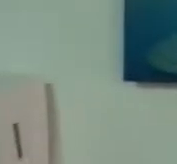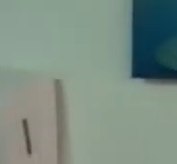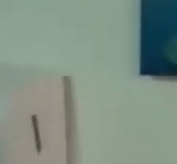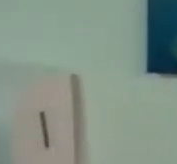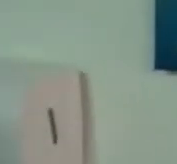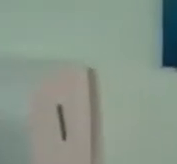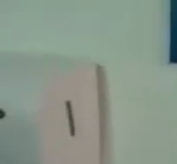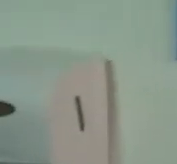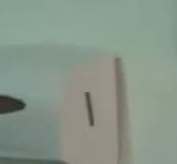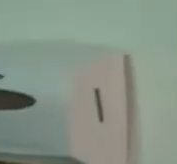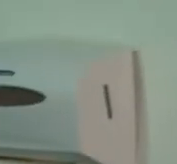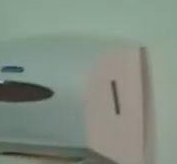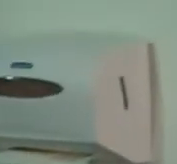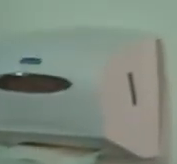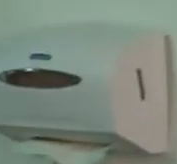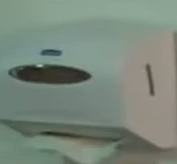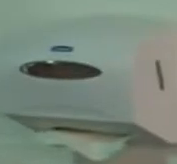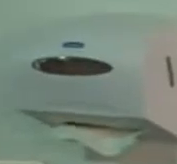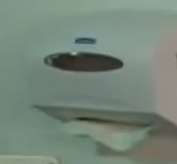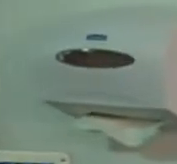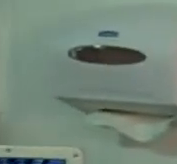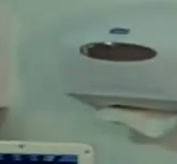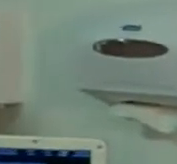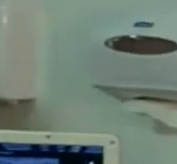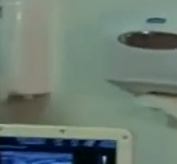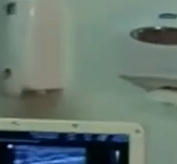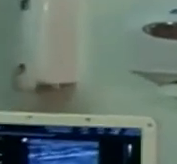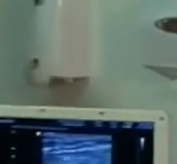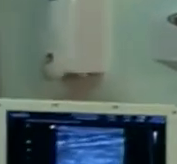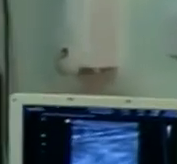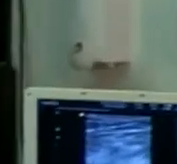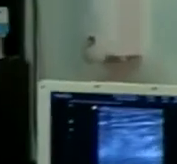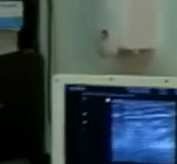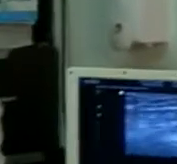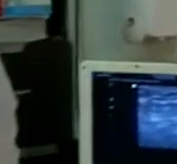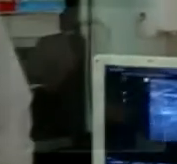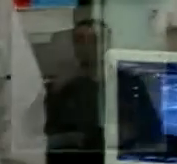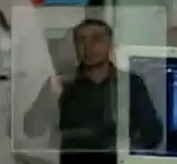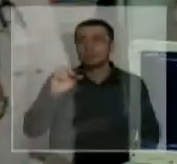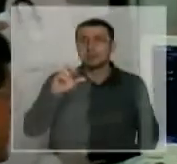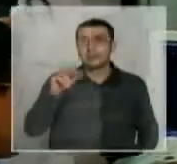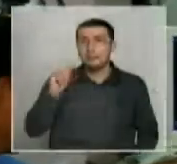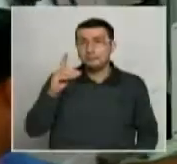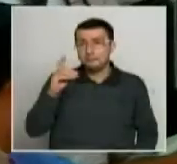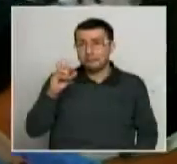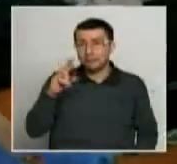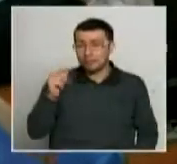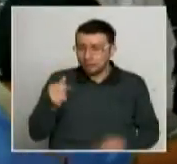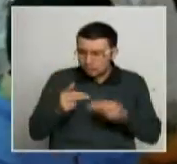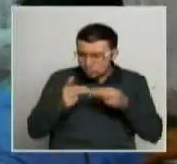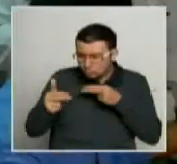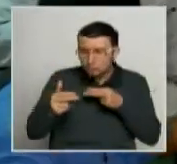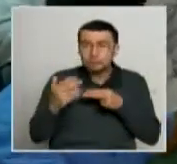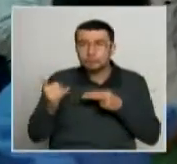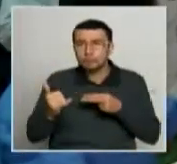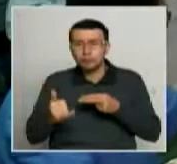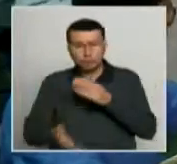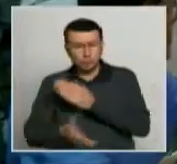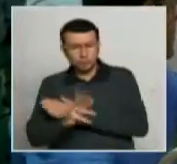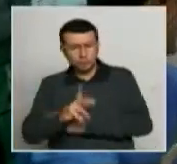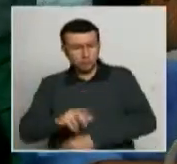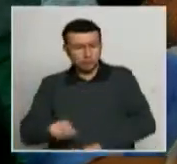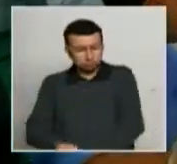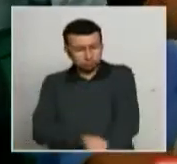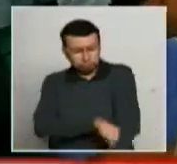Continuamos en nuestro parque médico situado a media cuadra de la iglesia de la Pradera en este método diagnóstico de ecodoppler del